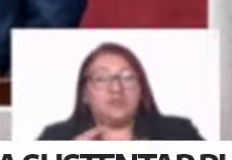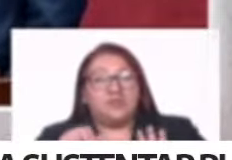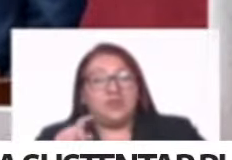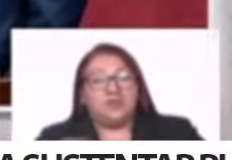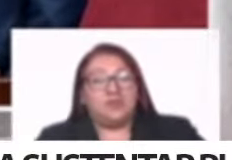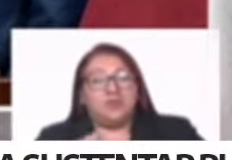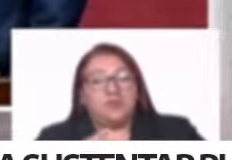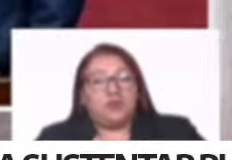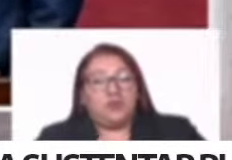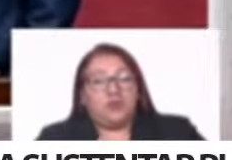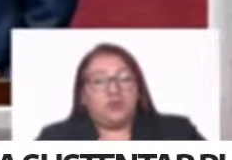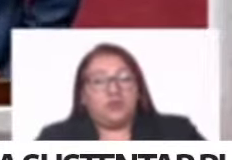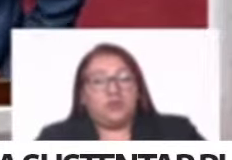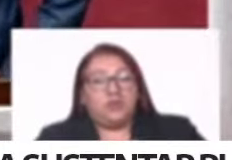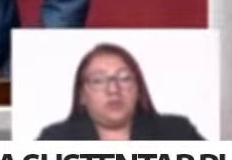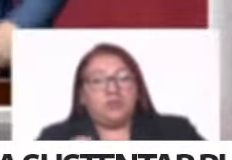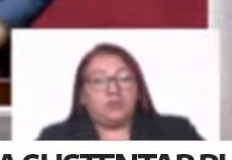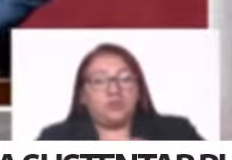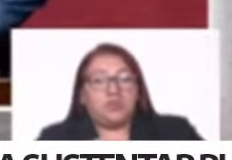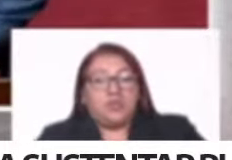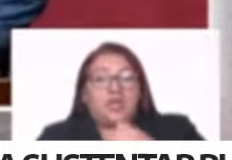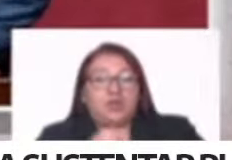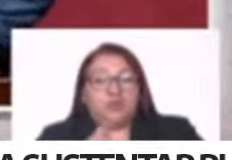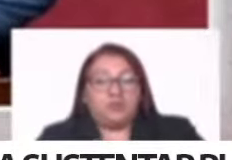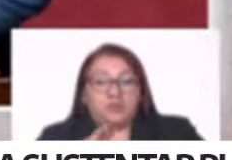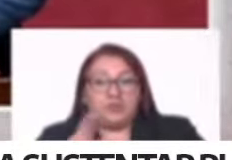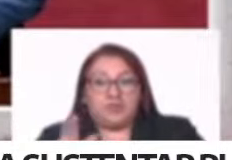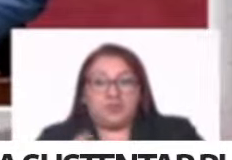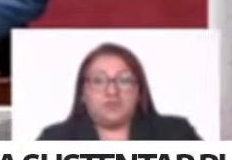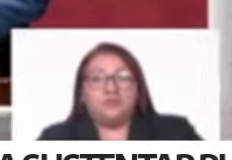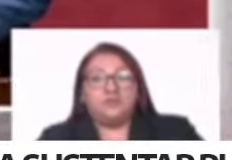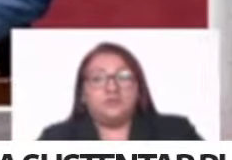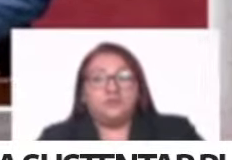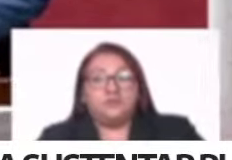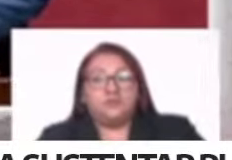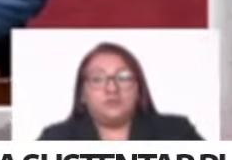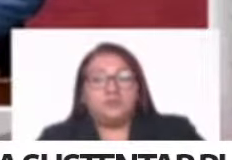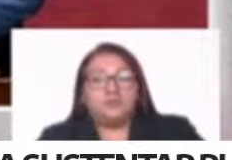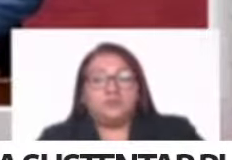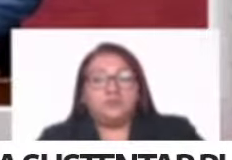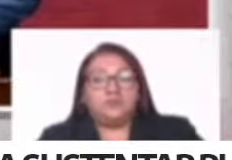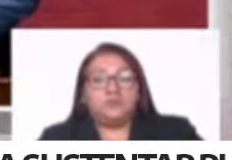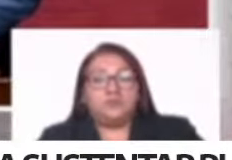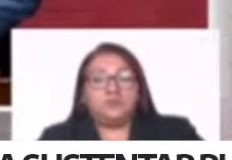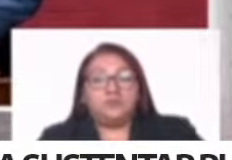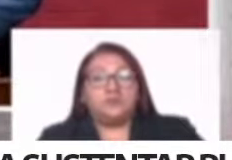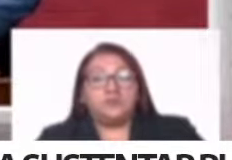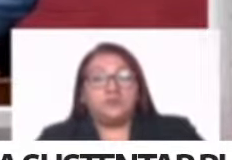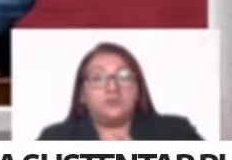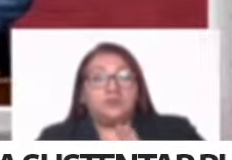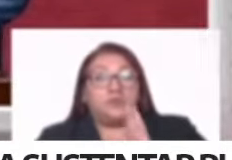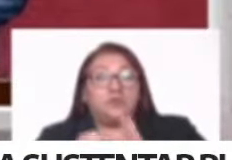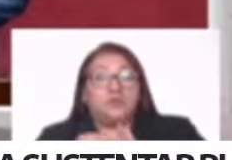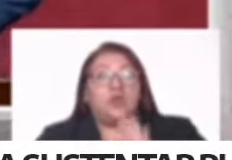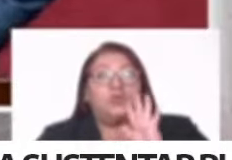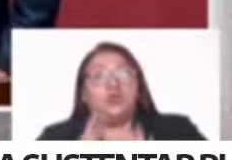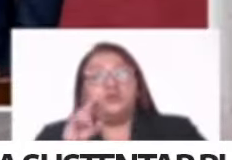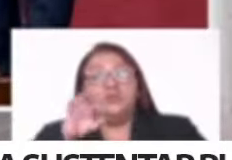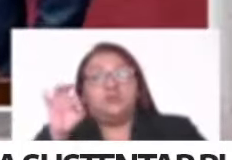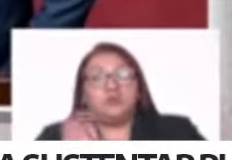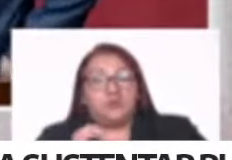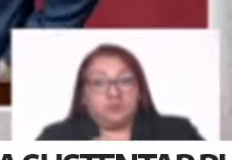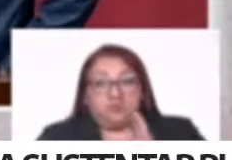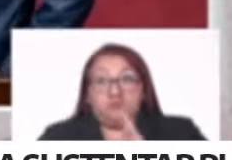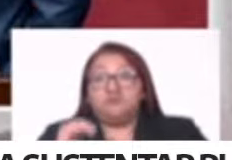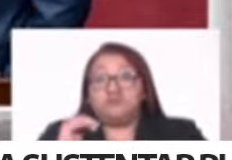mil millones al presupuesto del año 2023, lo que representa un crecimiento del 12%,